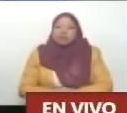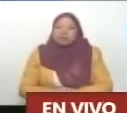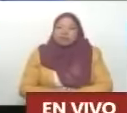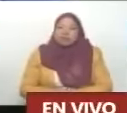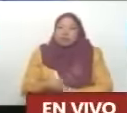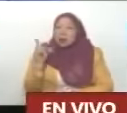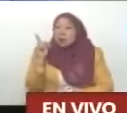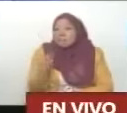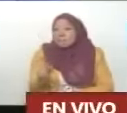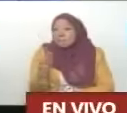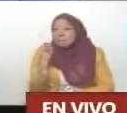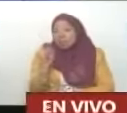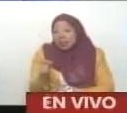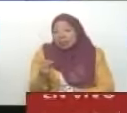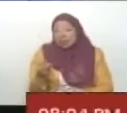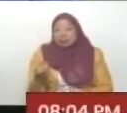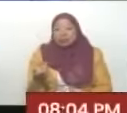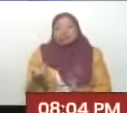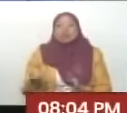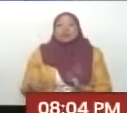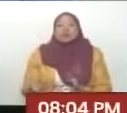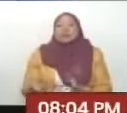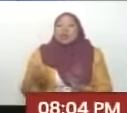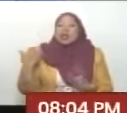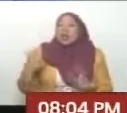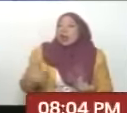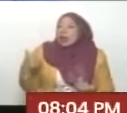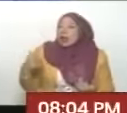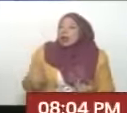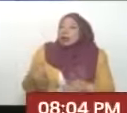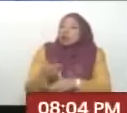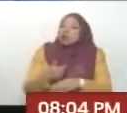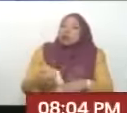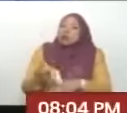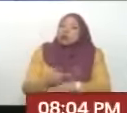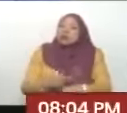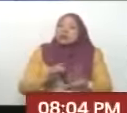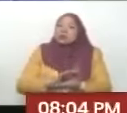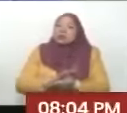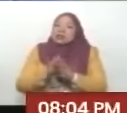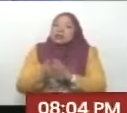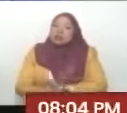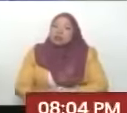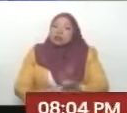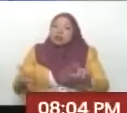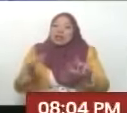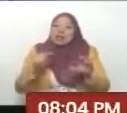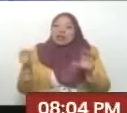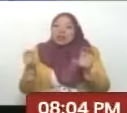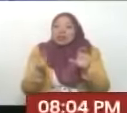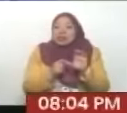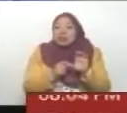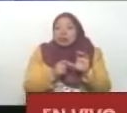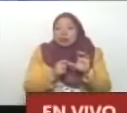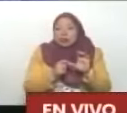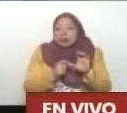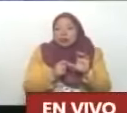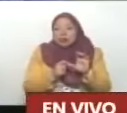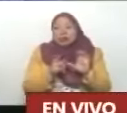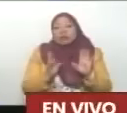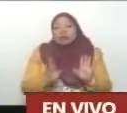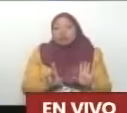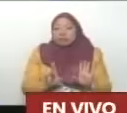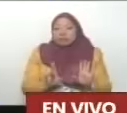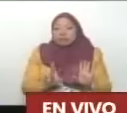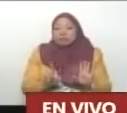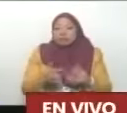Mínimo. Bueno, presidente, hablando de Argentina, justamente el gobierno argentino eliminó la señal de Telesur de la grilla de la televisión